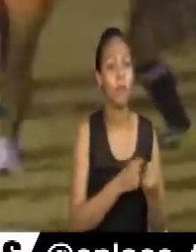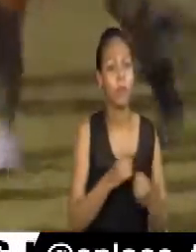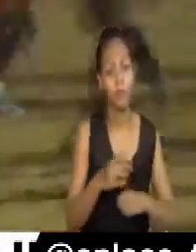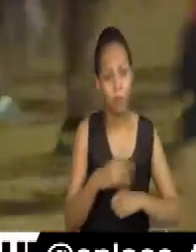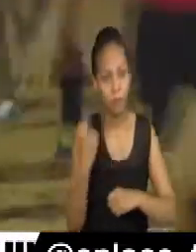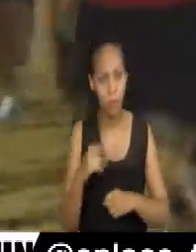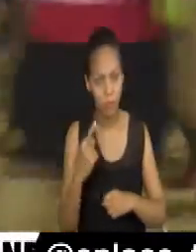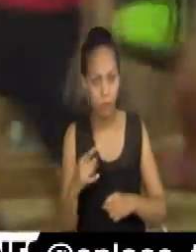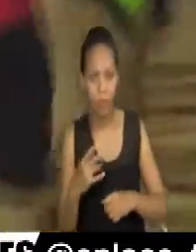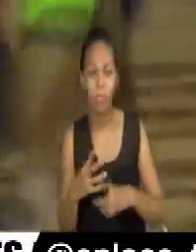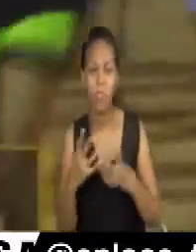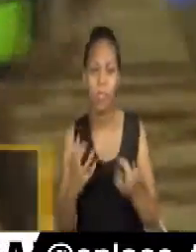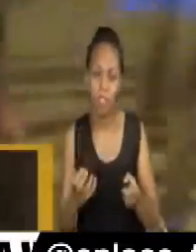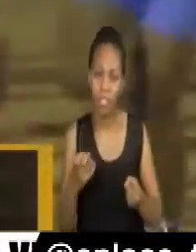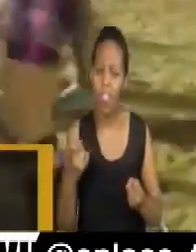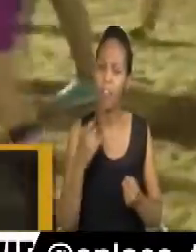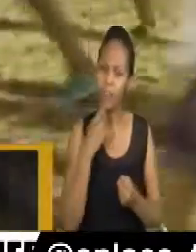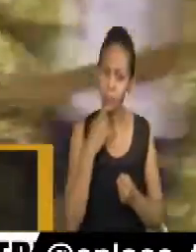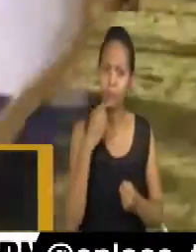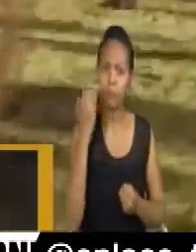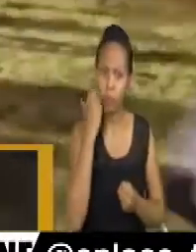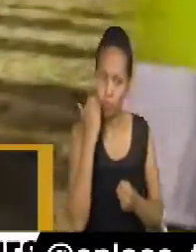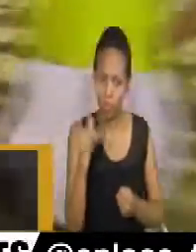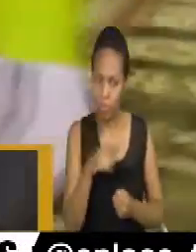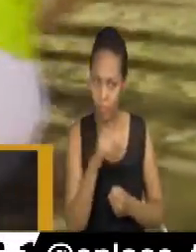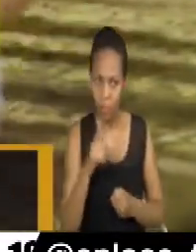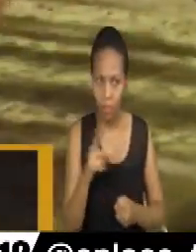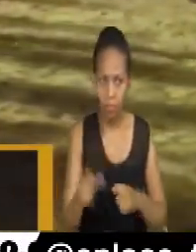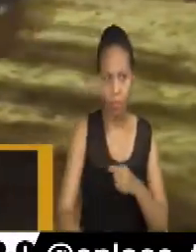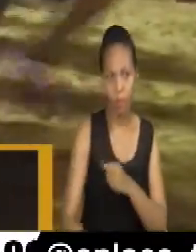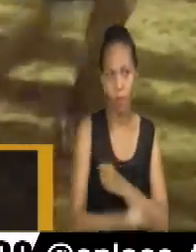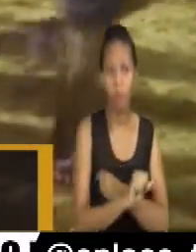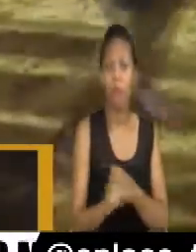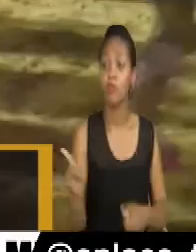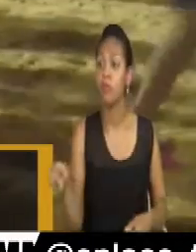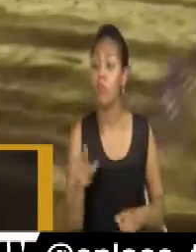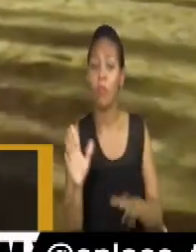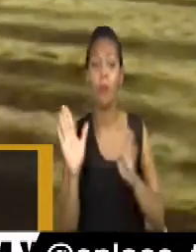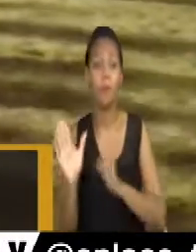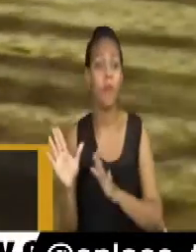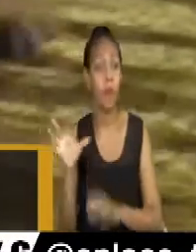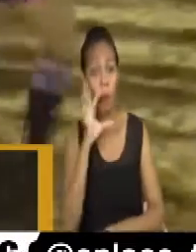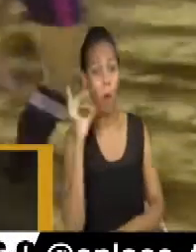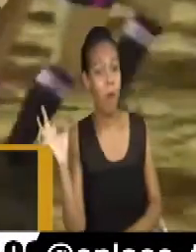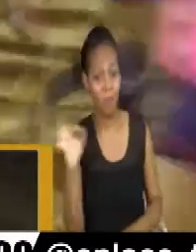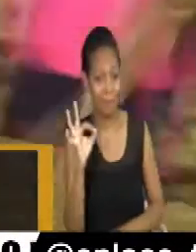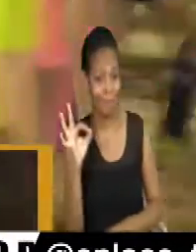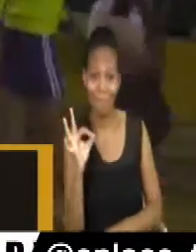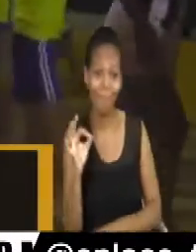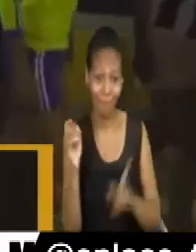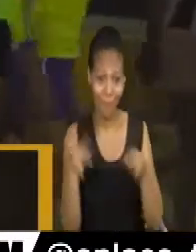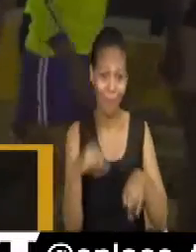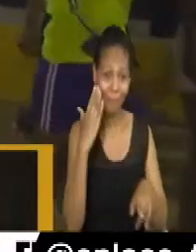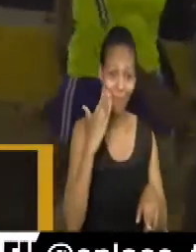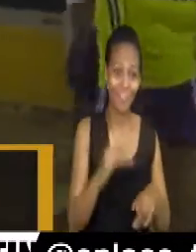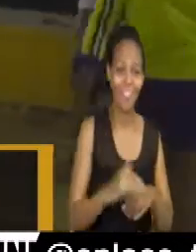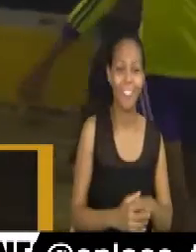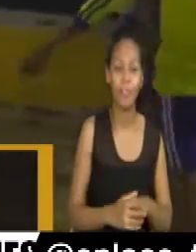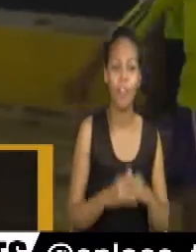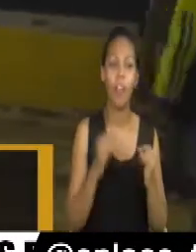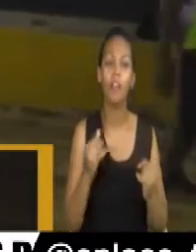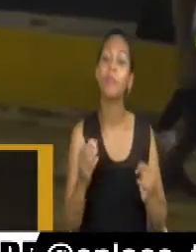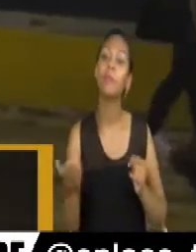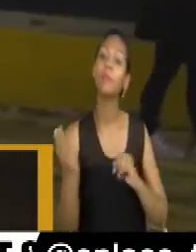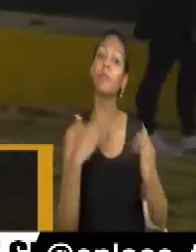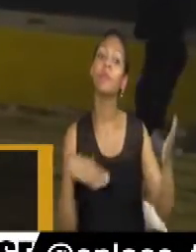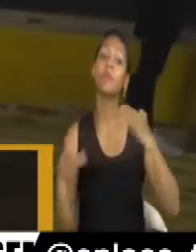busca que la mujer haga parte de esta disciplina que ya no es únicamente practicada por el género masculino. Está convocando a todas las mujeres